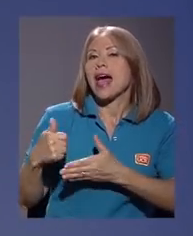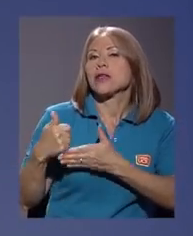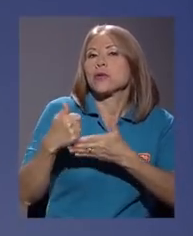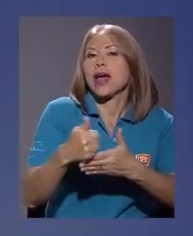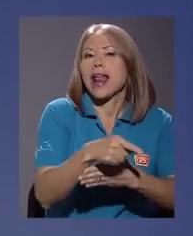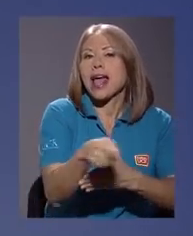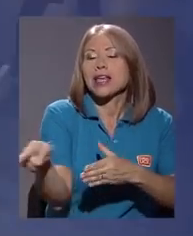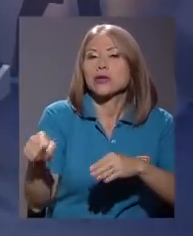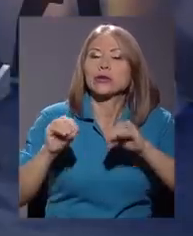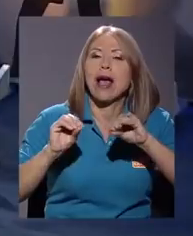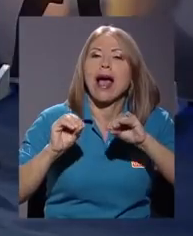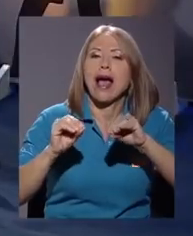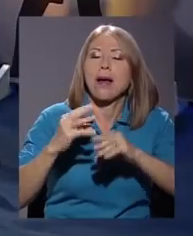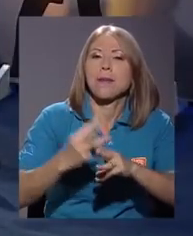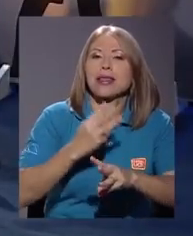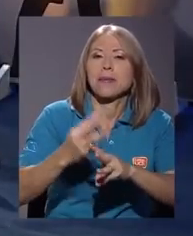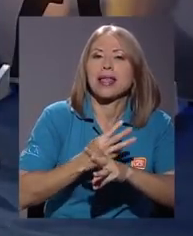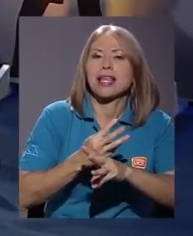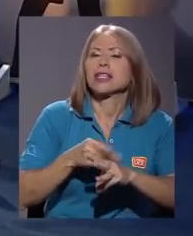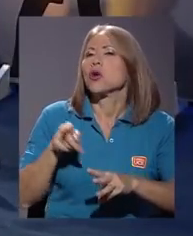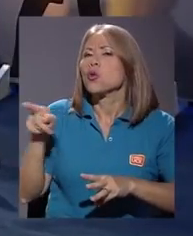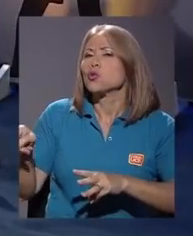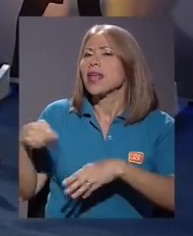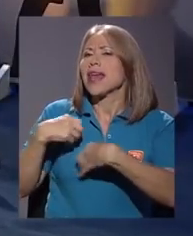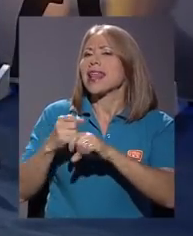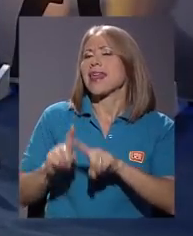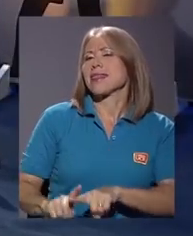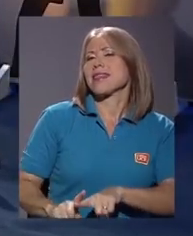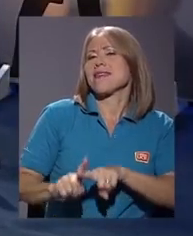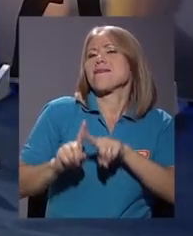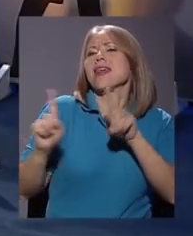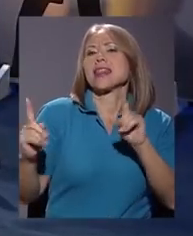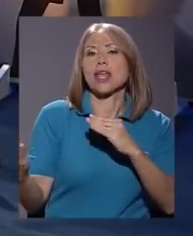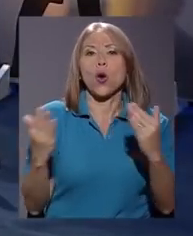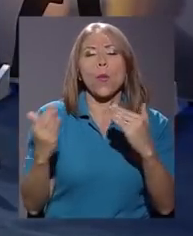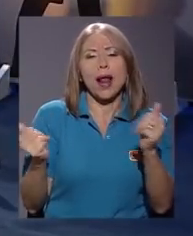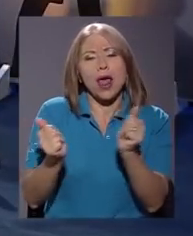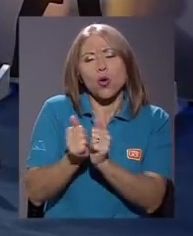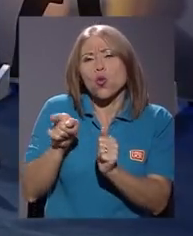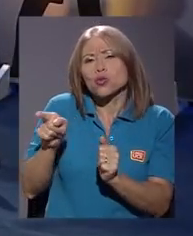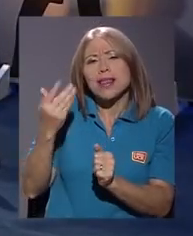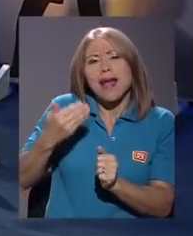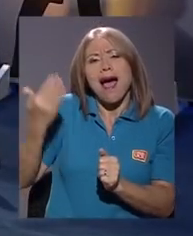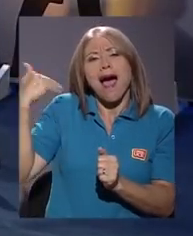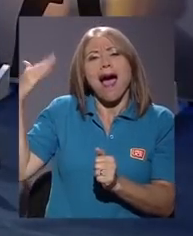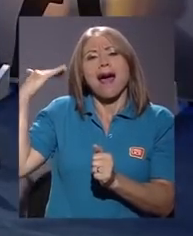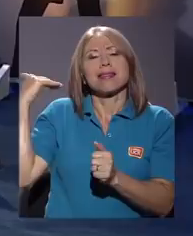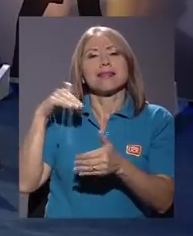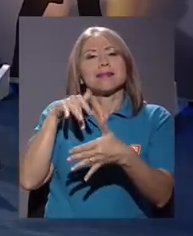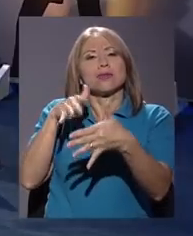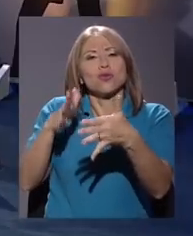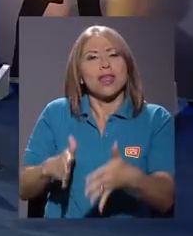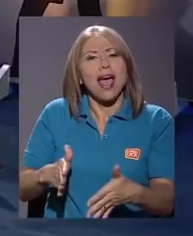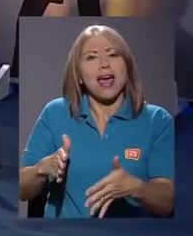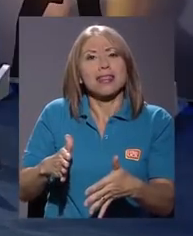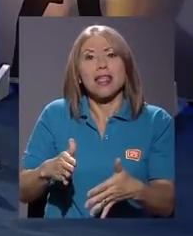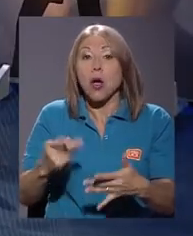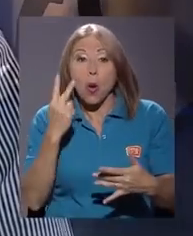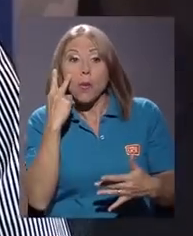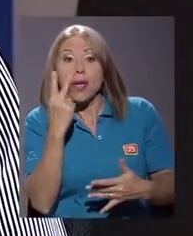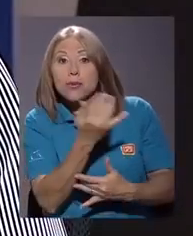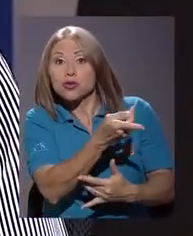harías diferente respecto de lo que recordas de tu experiencia como estudiante o de lo que ves que se hace hoy día en los salones de clases qué harían